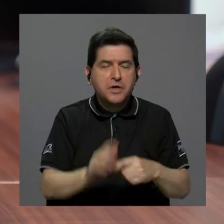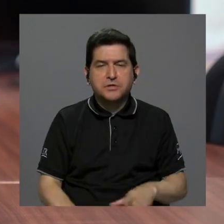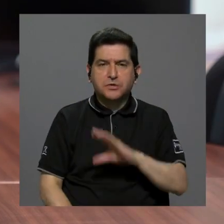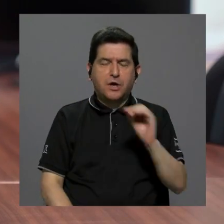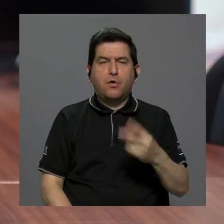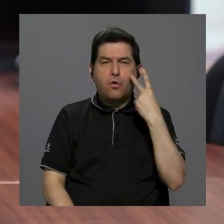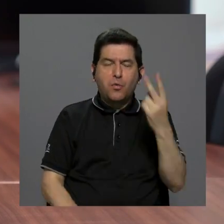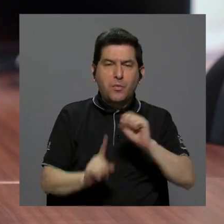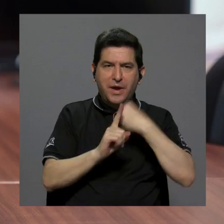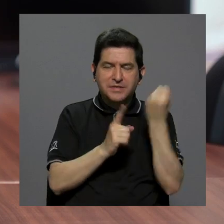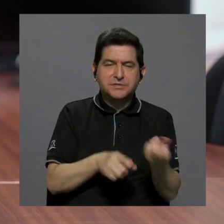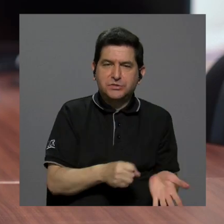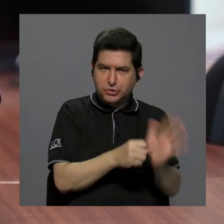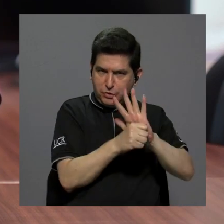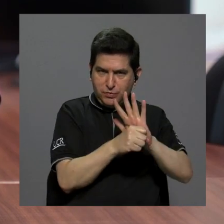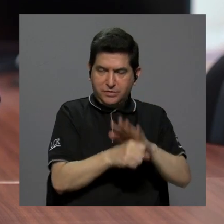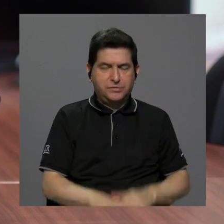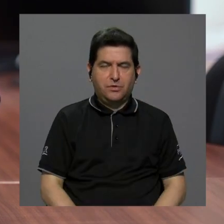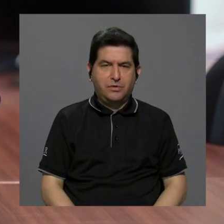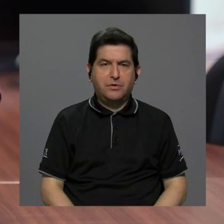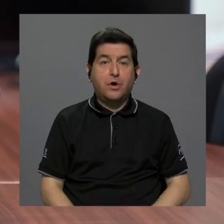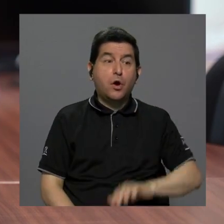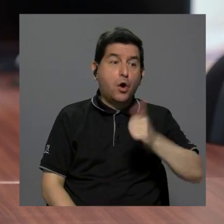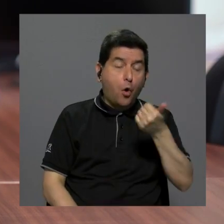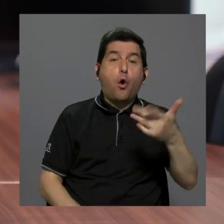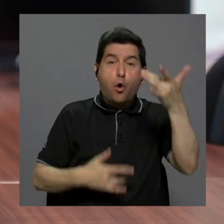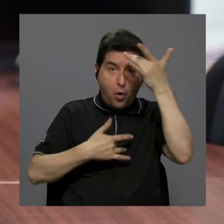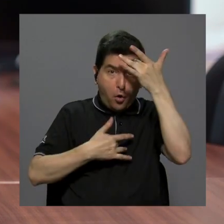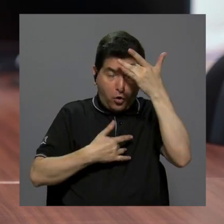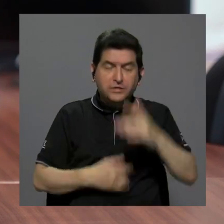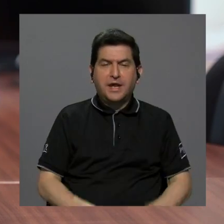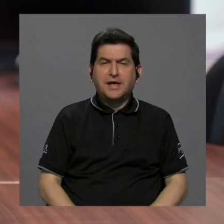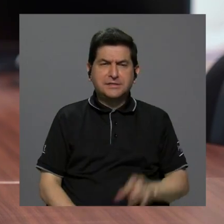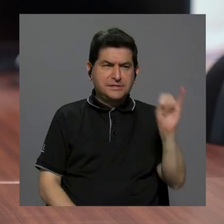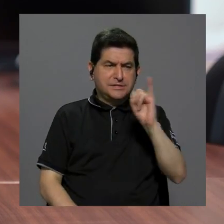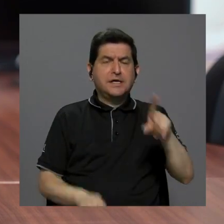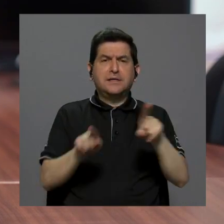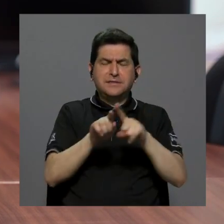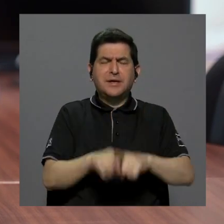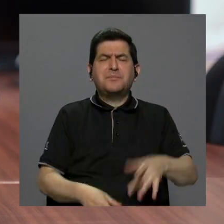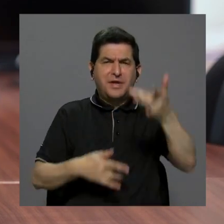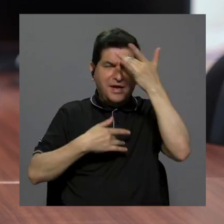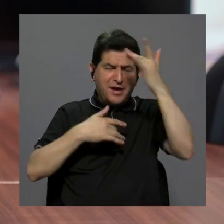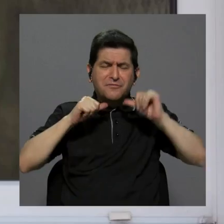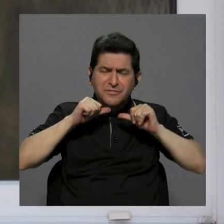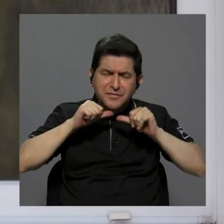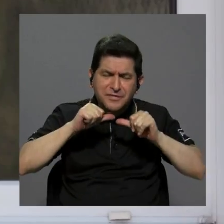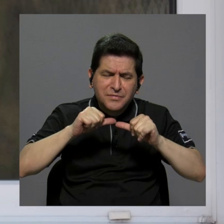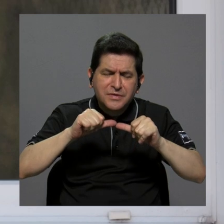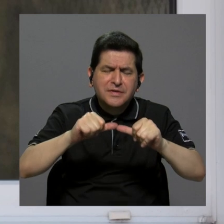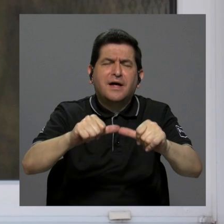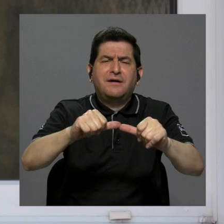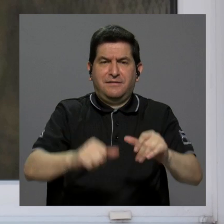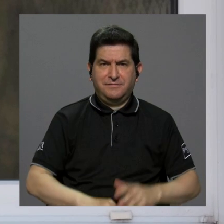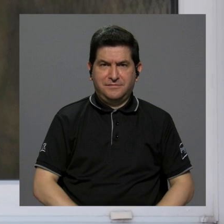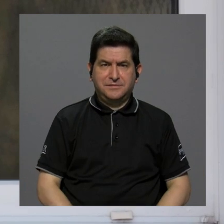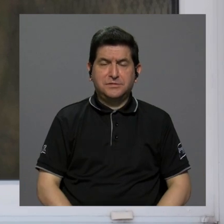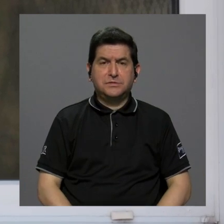proyectar o ver la situación del COVID, sino que otras enfermedades infecciosas, inclusive enfermedades crónicas,